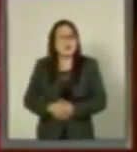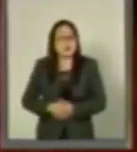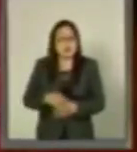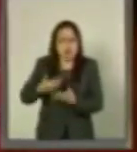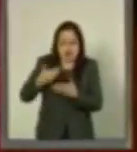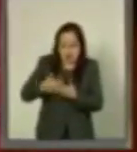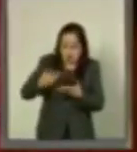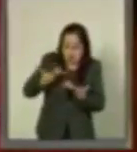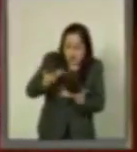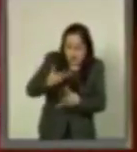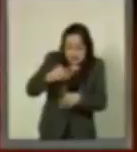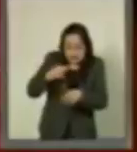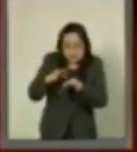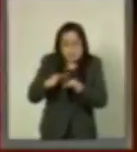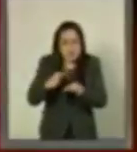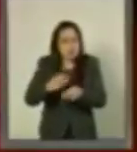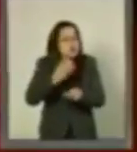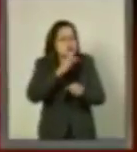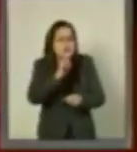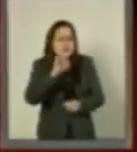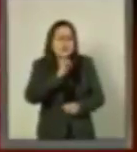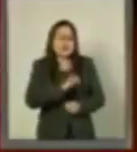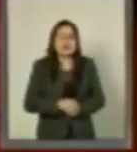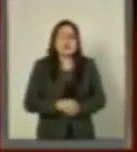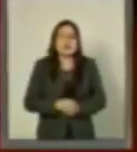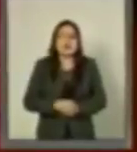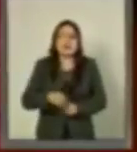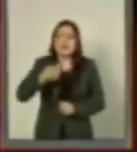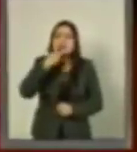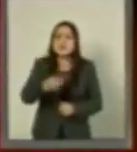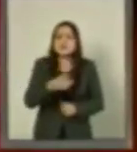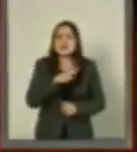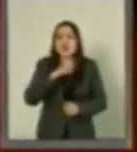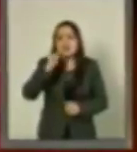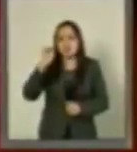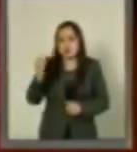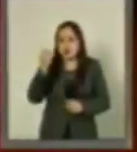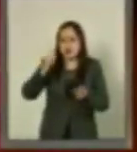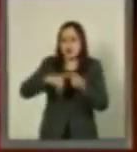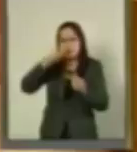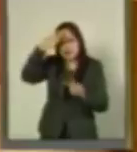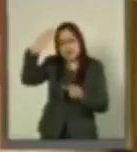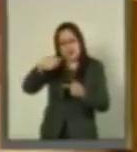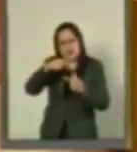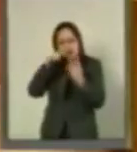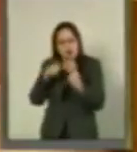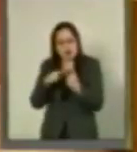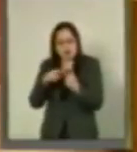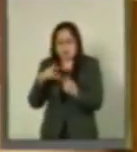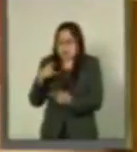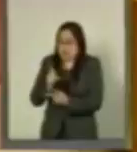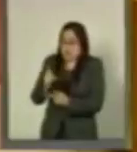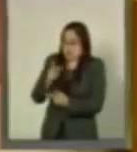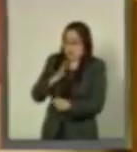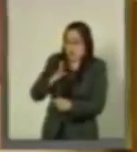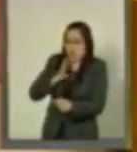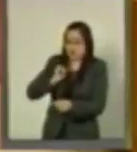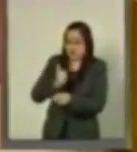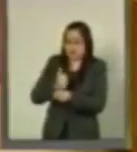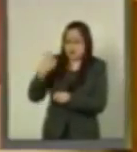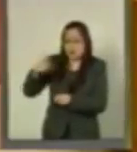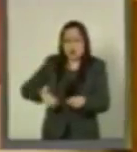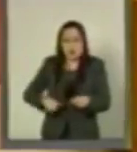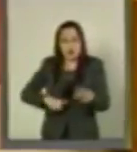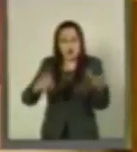son insuficientes. Usted dice, hay 11 puntos, uno de ellos es Tijuana y el otro Mexicali. No hay instalaciones del